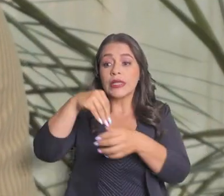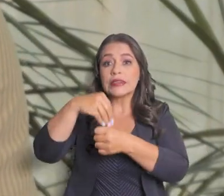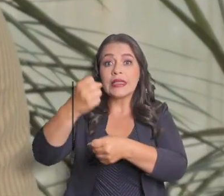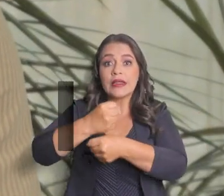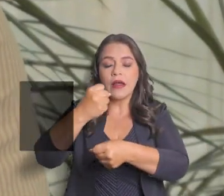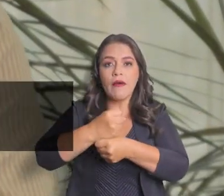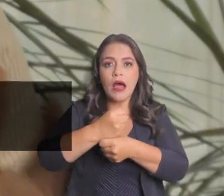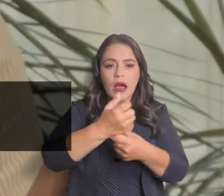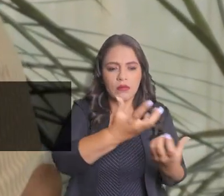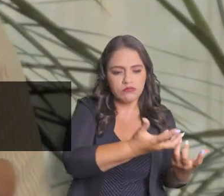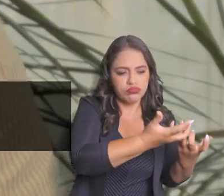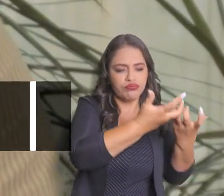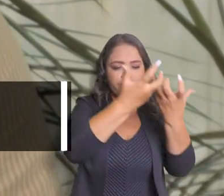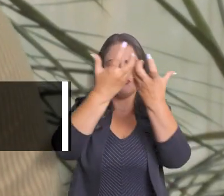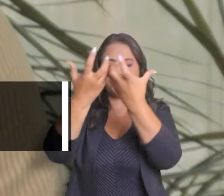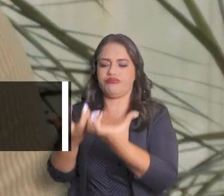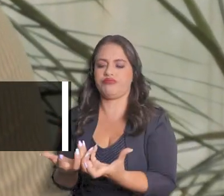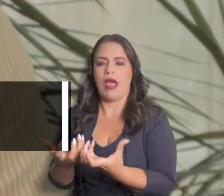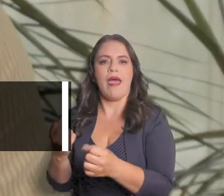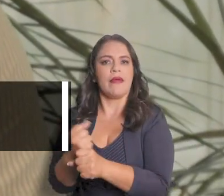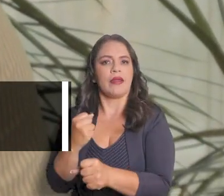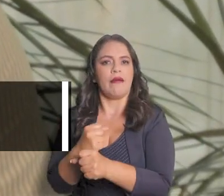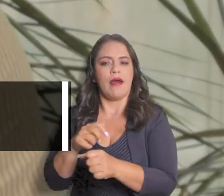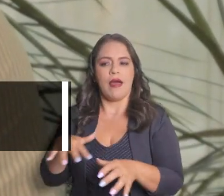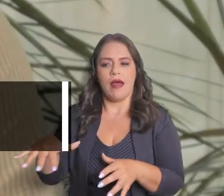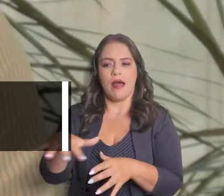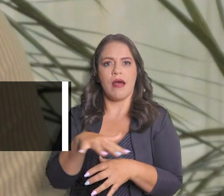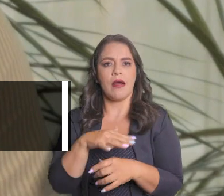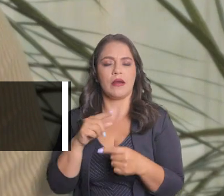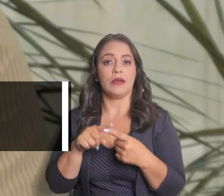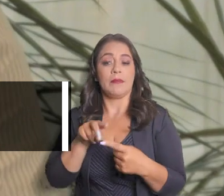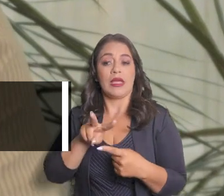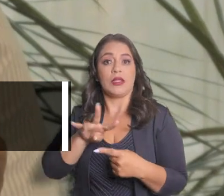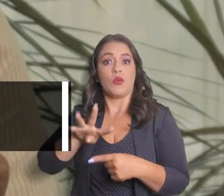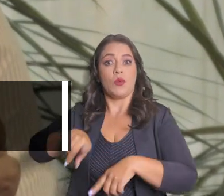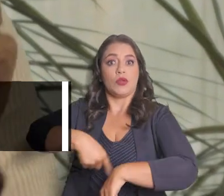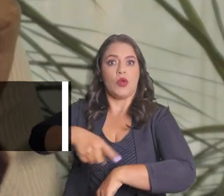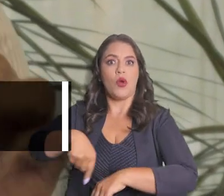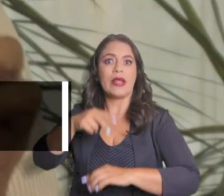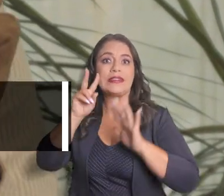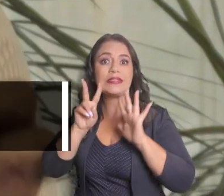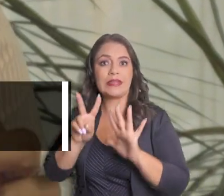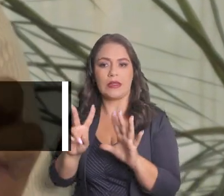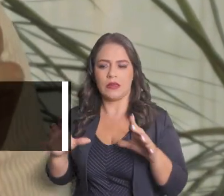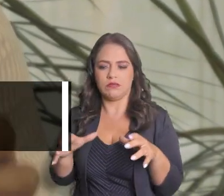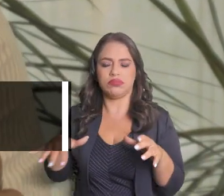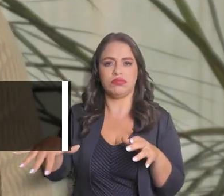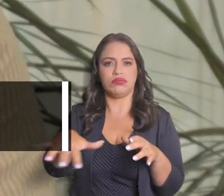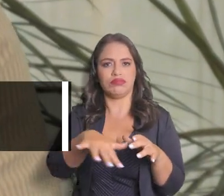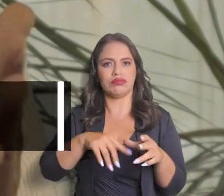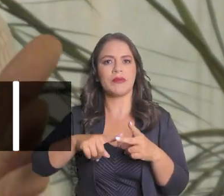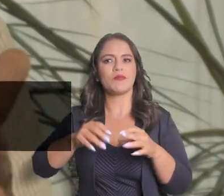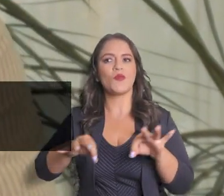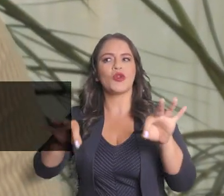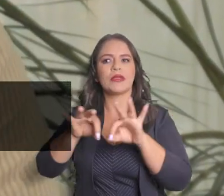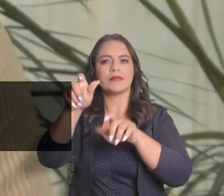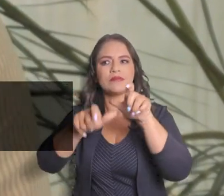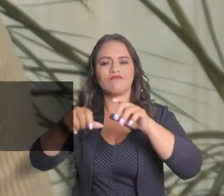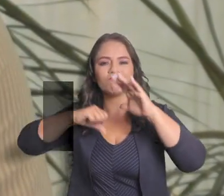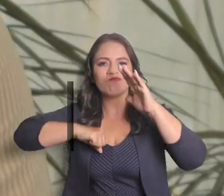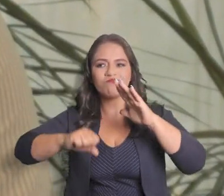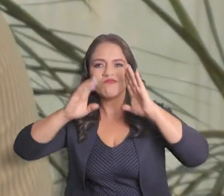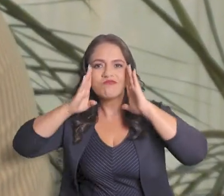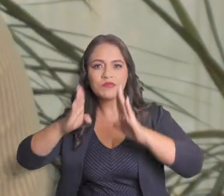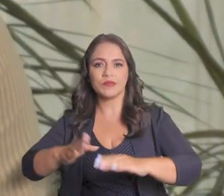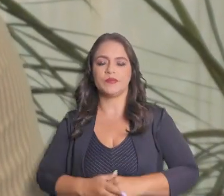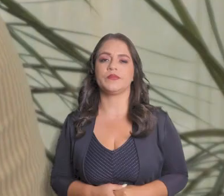compromiso y la decisión por parte de nuestros colaboradores para trabajar 24/7 por la garantía de